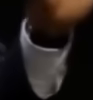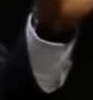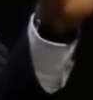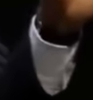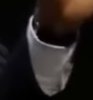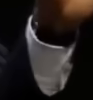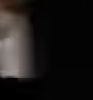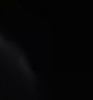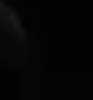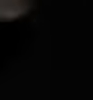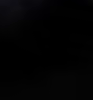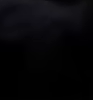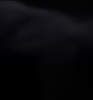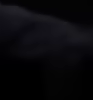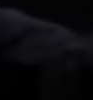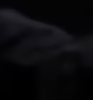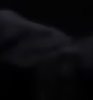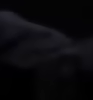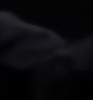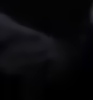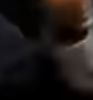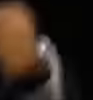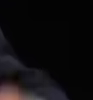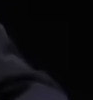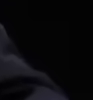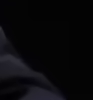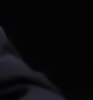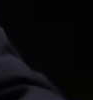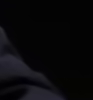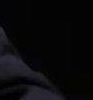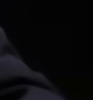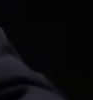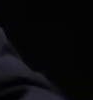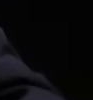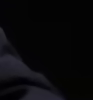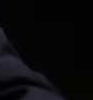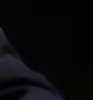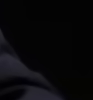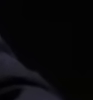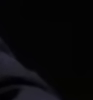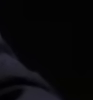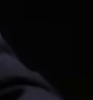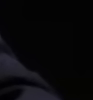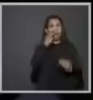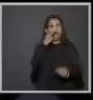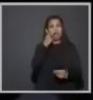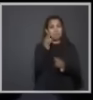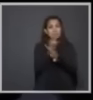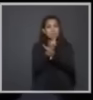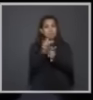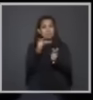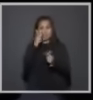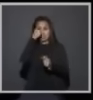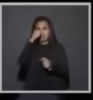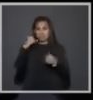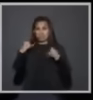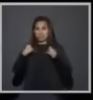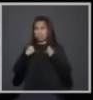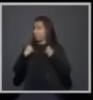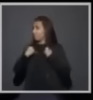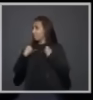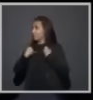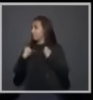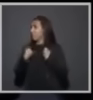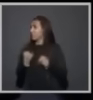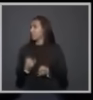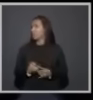hablando en plata, ¿no? O sea, además, aquí estamos con jóvenes, ¿no? Aquí no estamos para dorarnos la píldora. ¿A ustedes